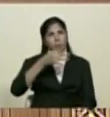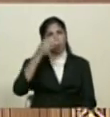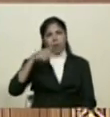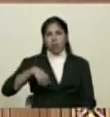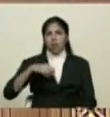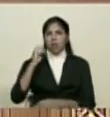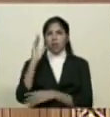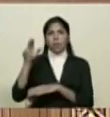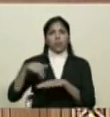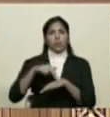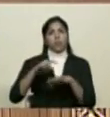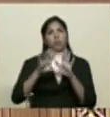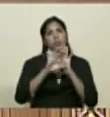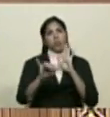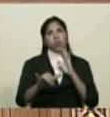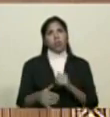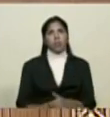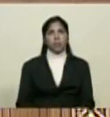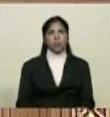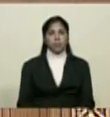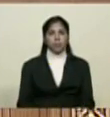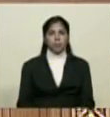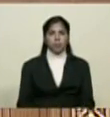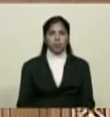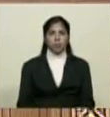Asamblea Nacional Constituyente,